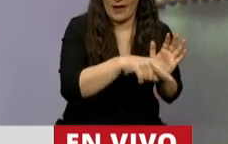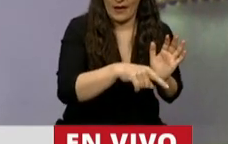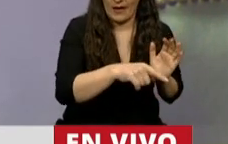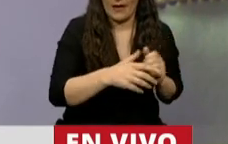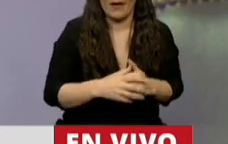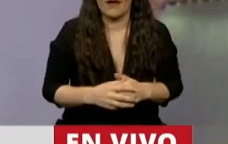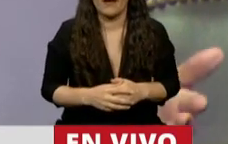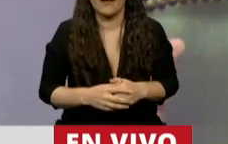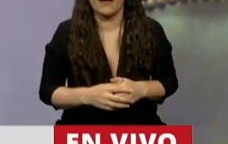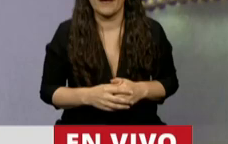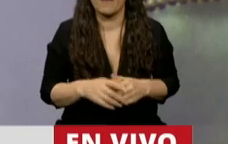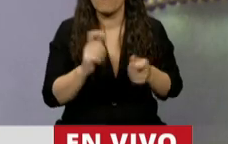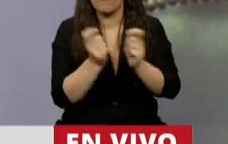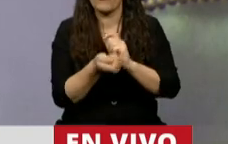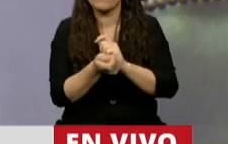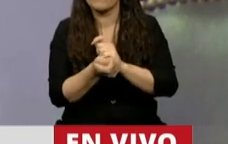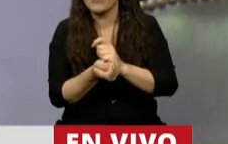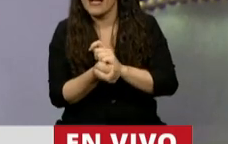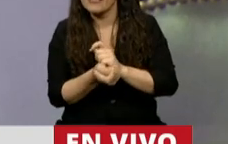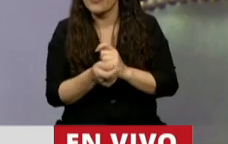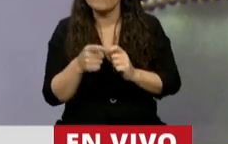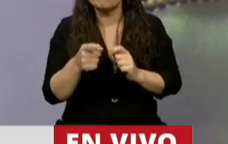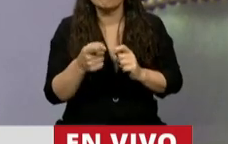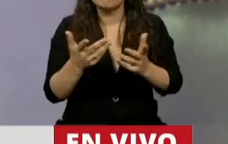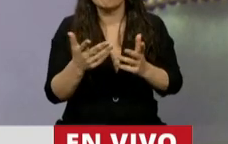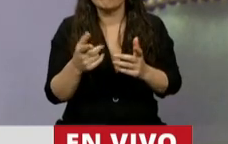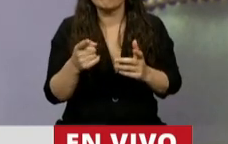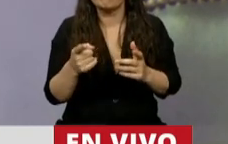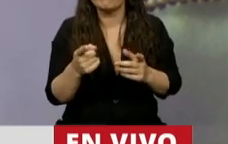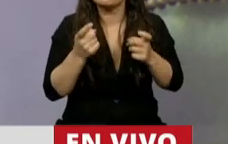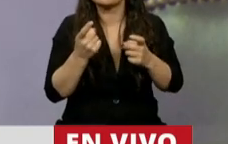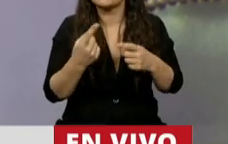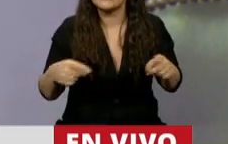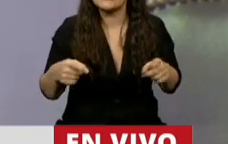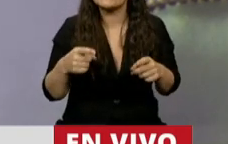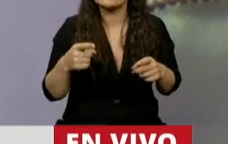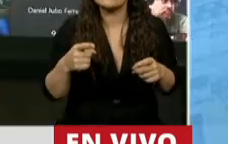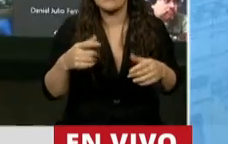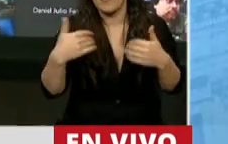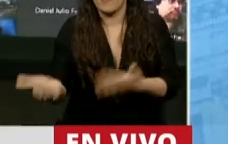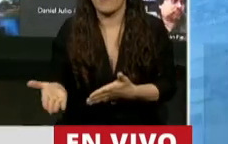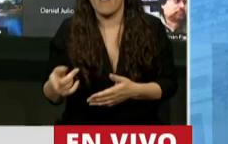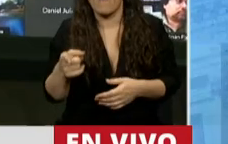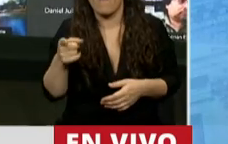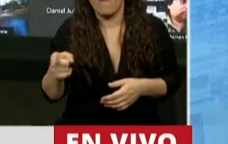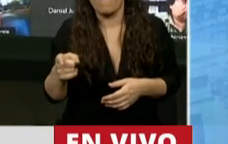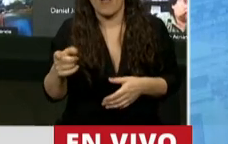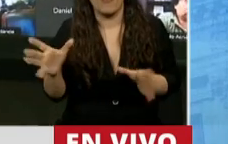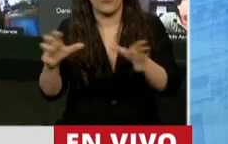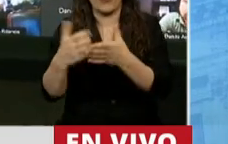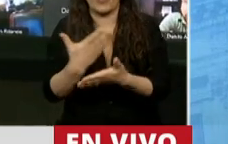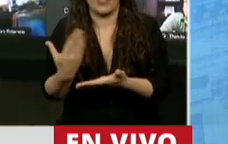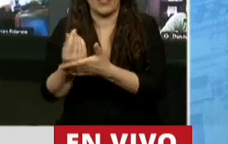claramente modificaciones que vienen amañadas a las necesidades y a las conveniencias del